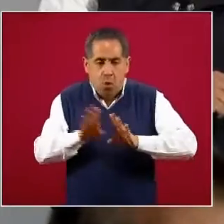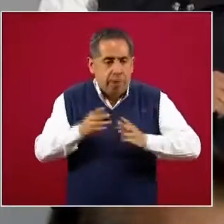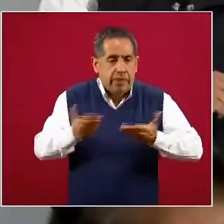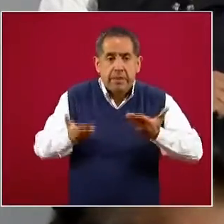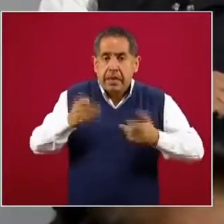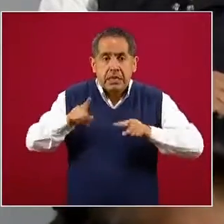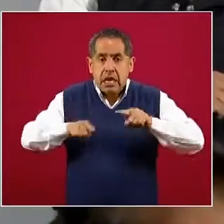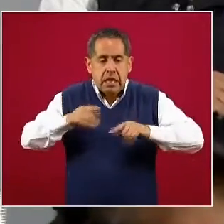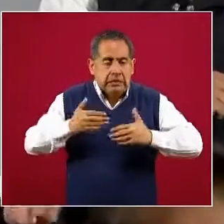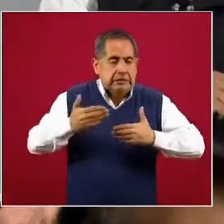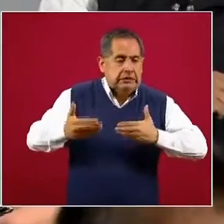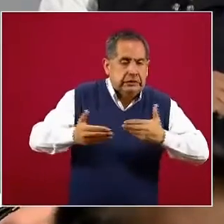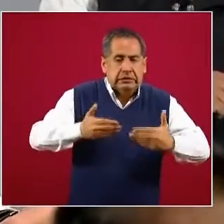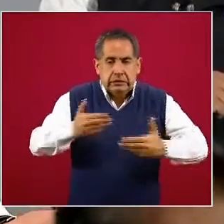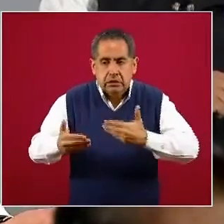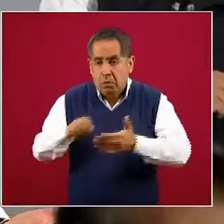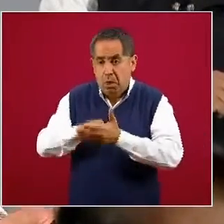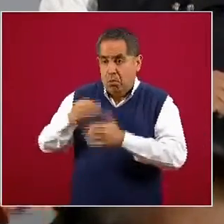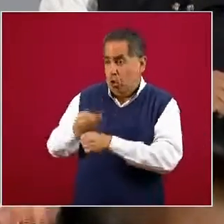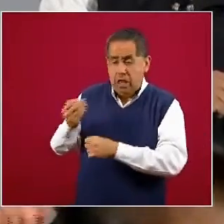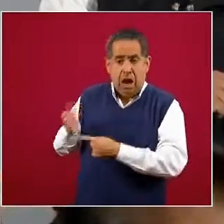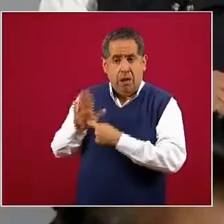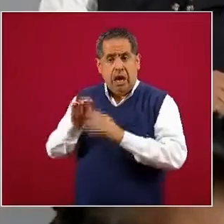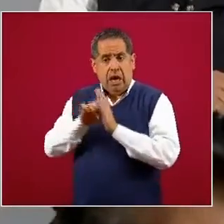se han pronunciado pidiéndole su renuncia?